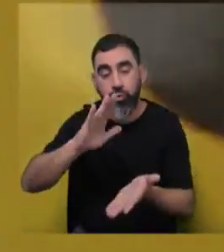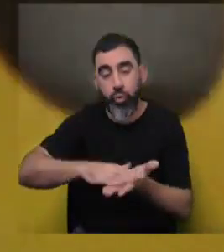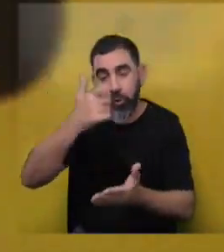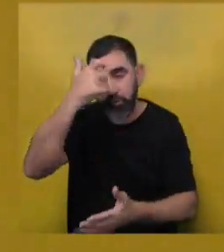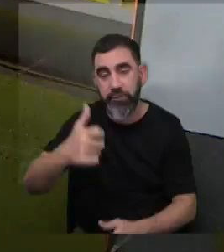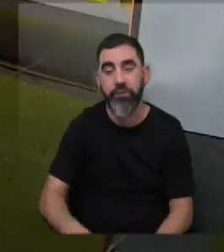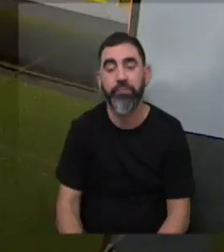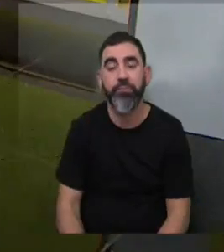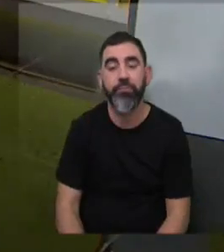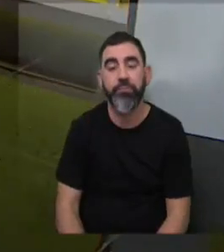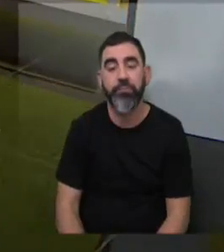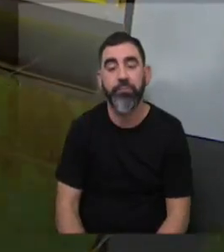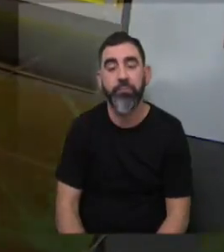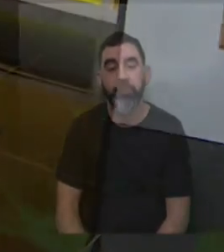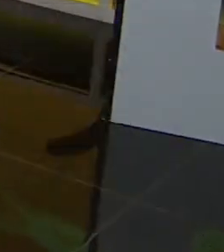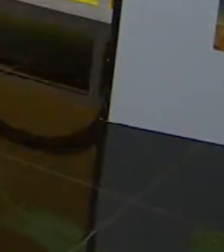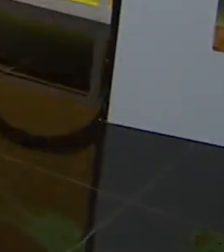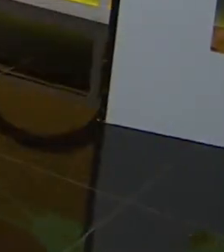Sobre Ciencia.